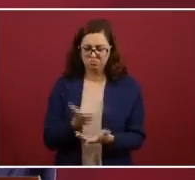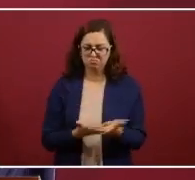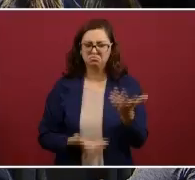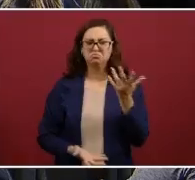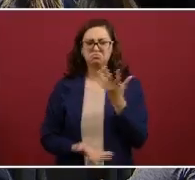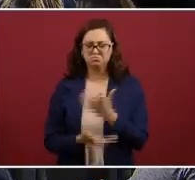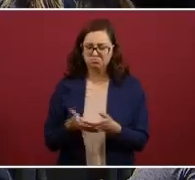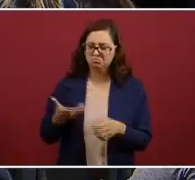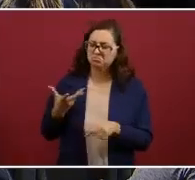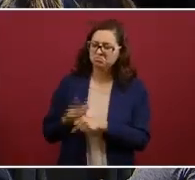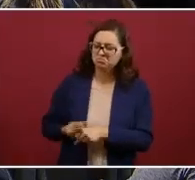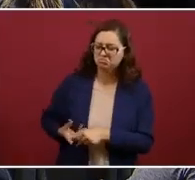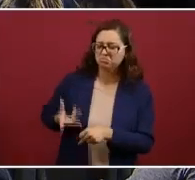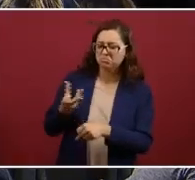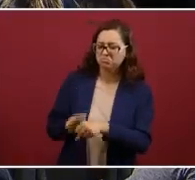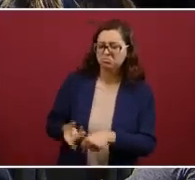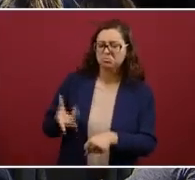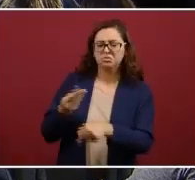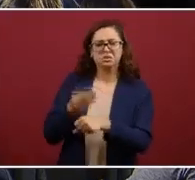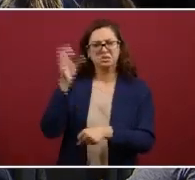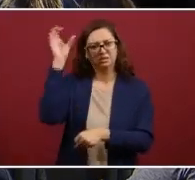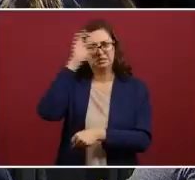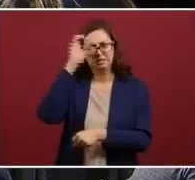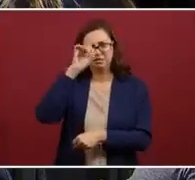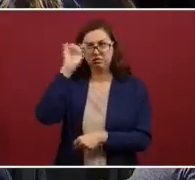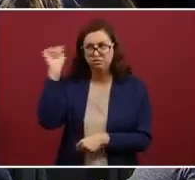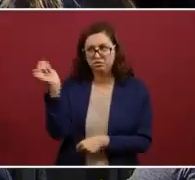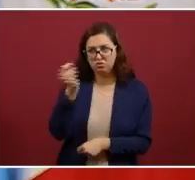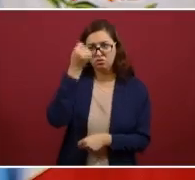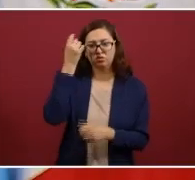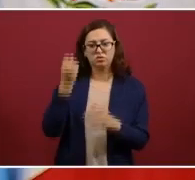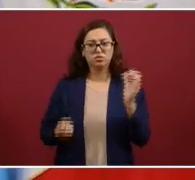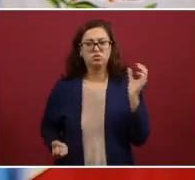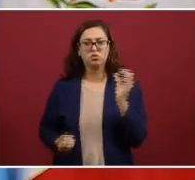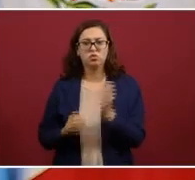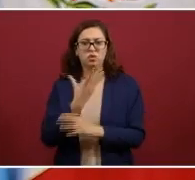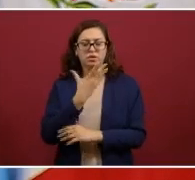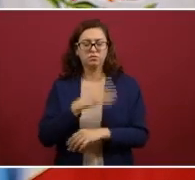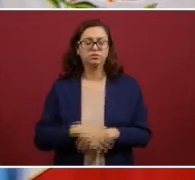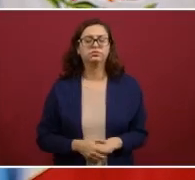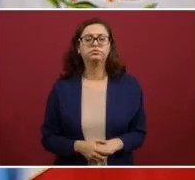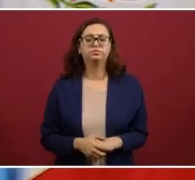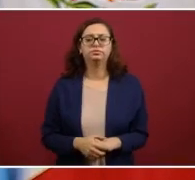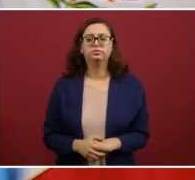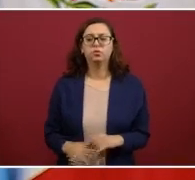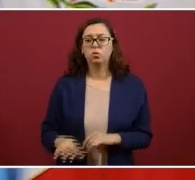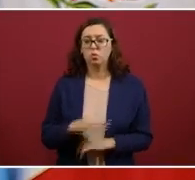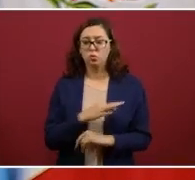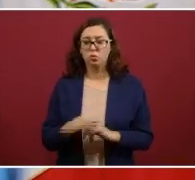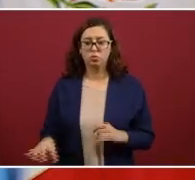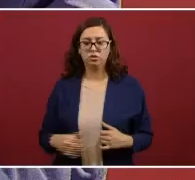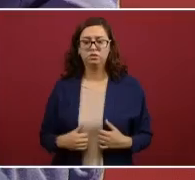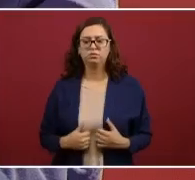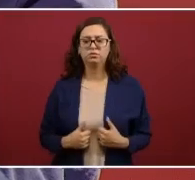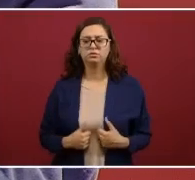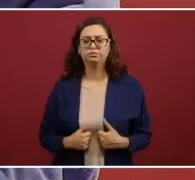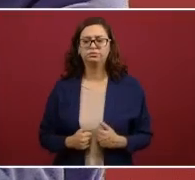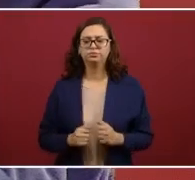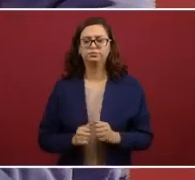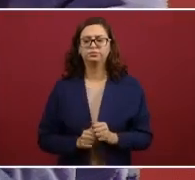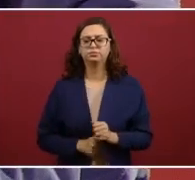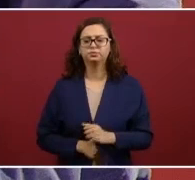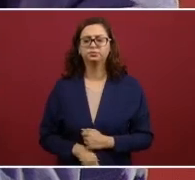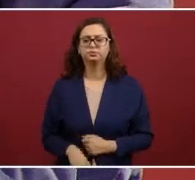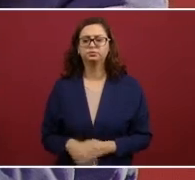esta calidad científica y tecnológica. La última fortaleza, y con esto termino,